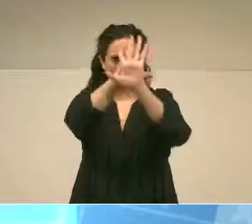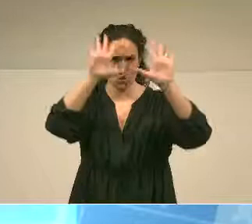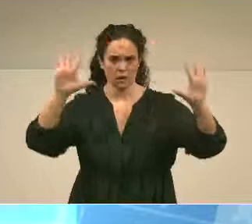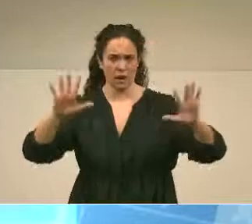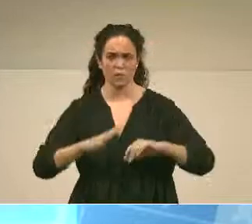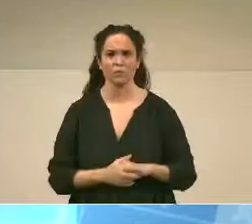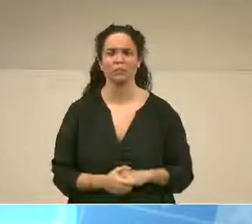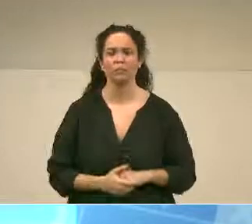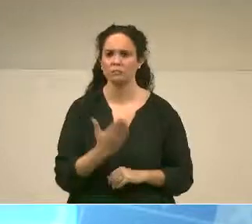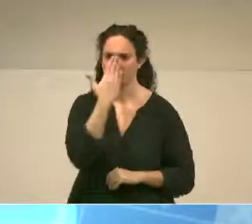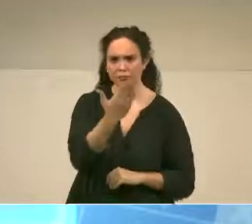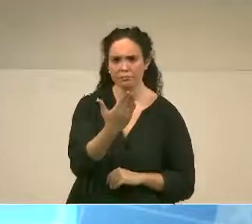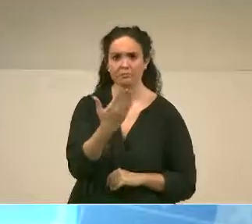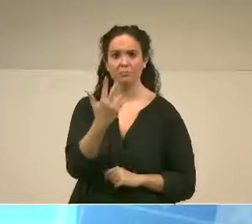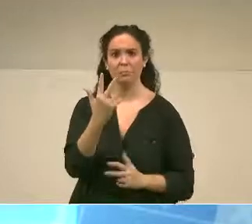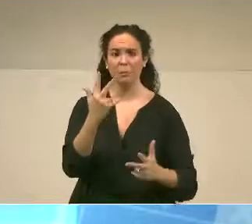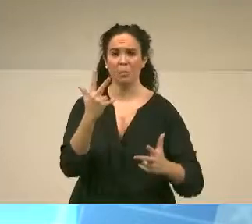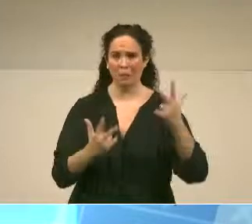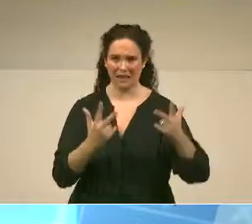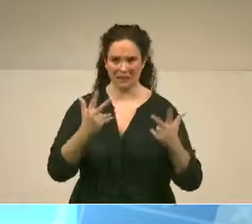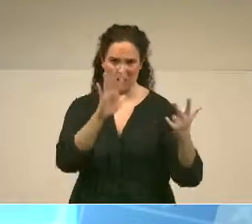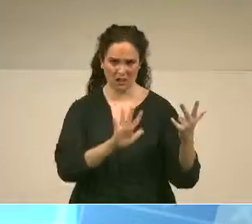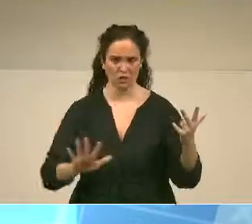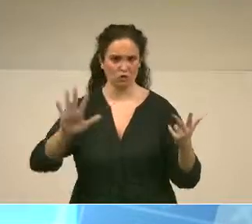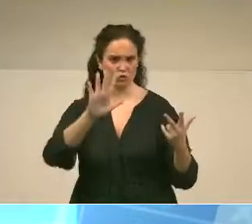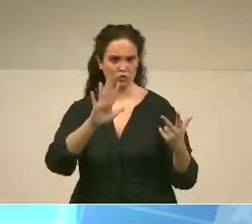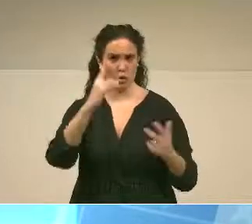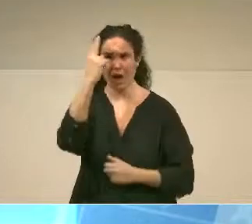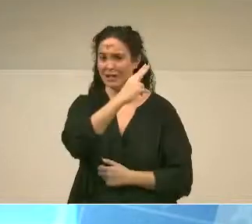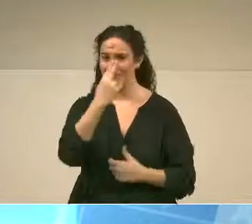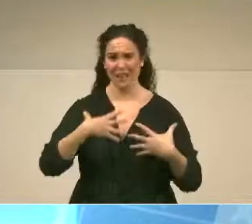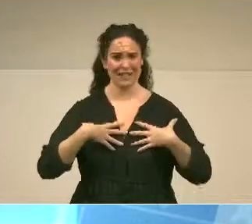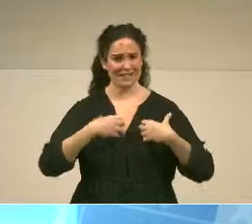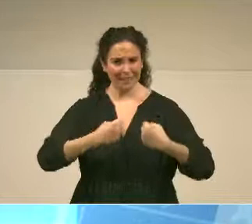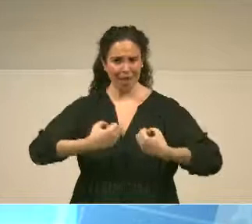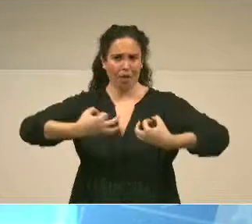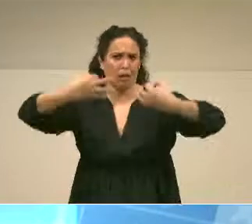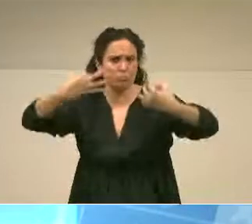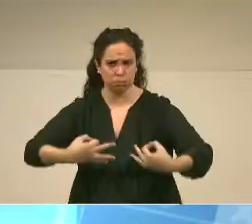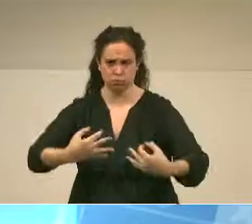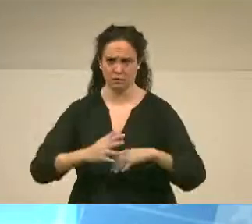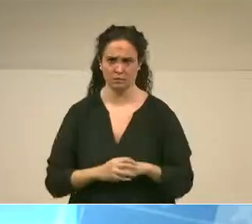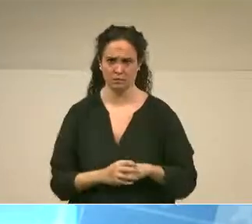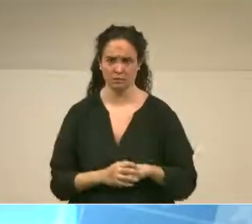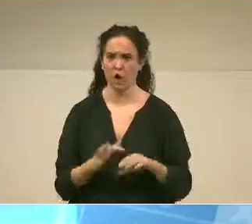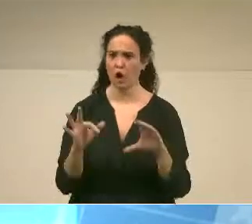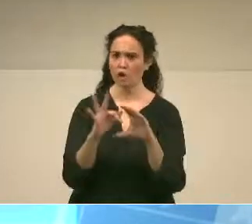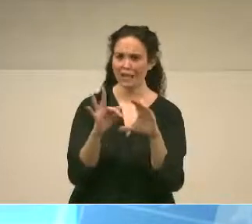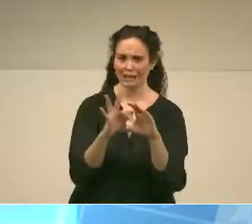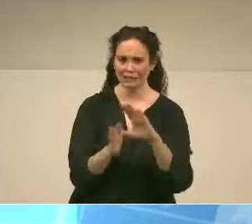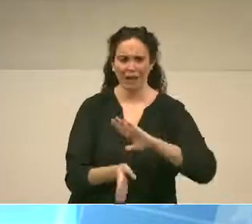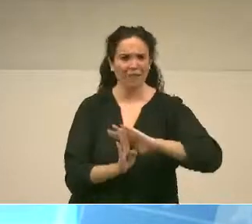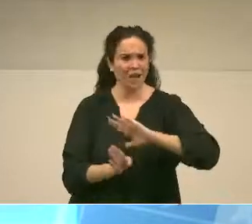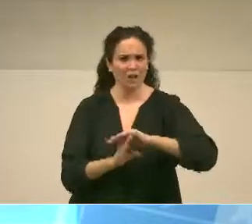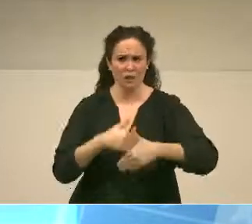que en Euskadi la asistencia sanitaria está garantizada. Osakidetza seguirá